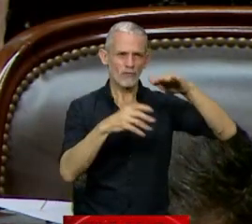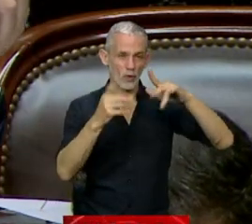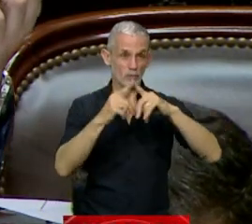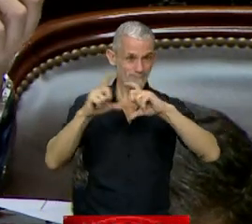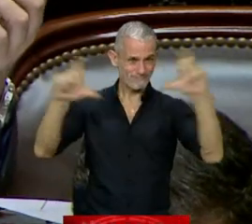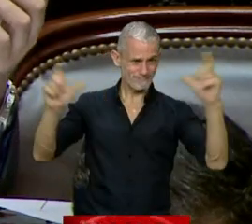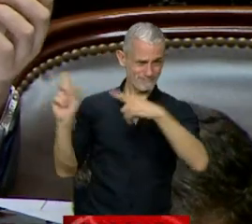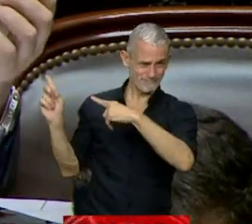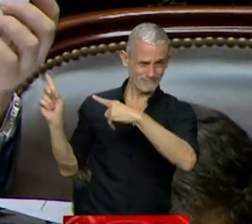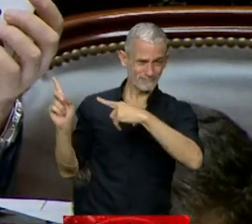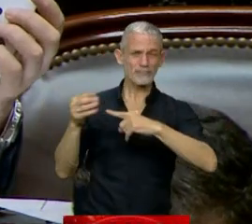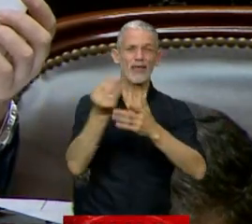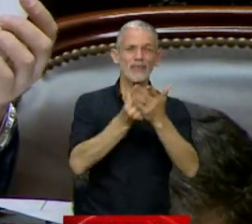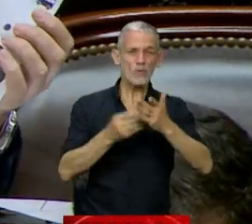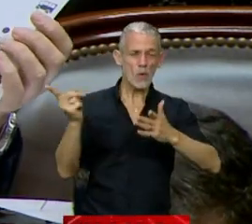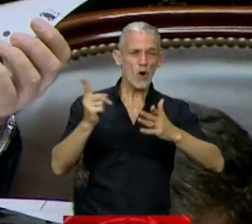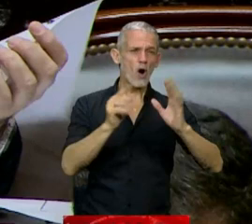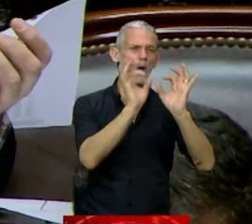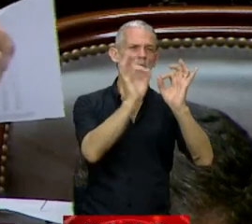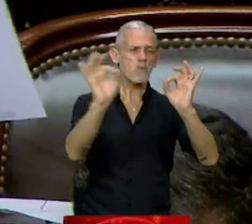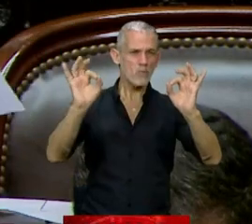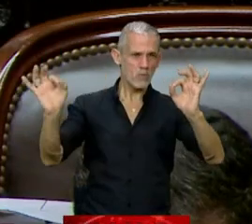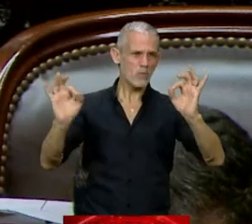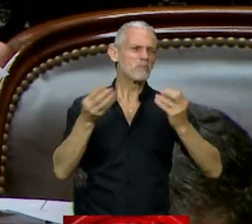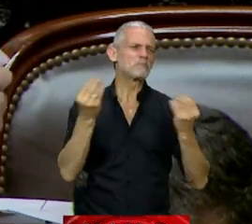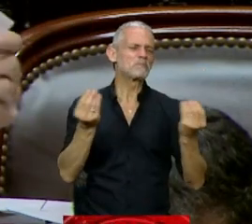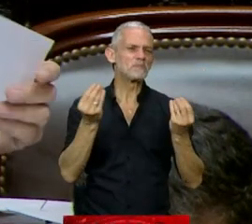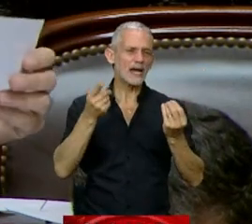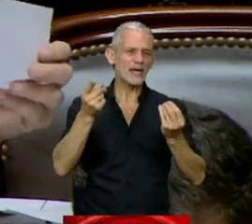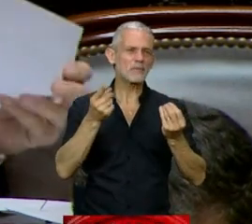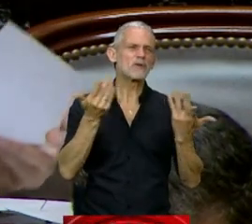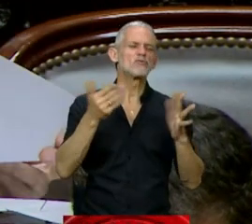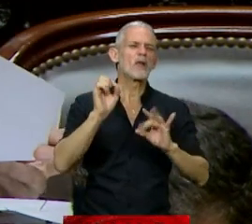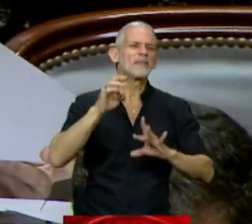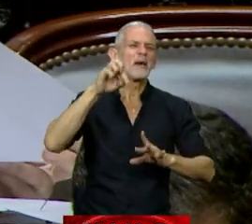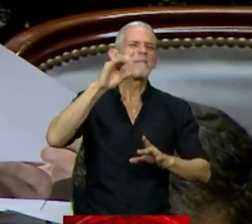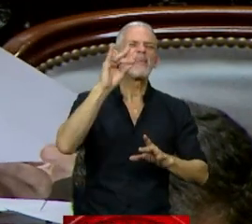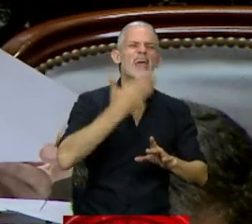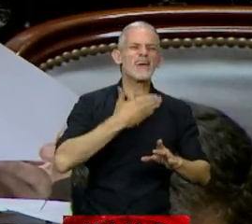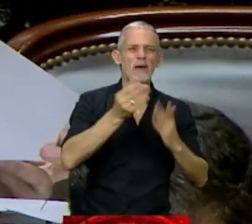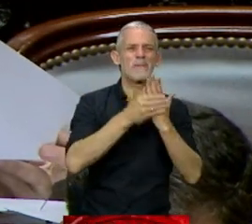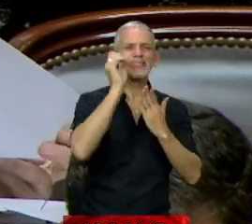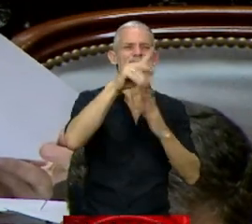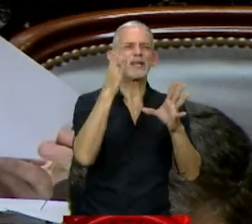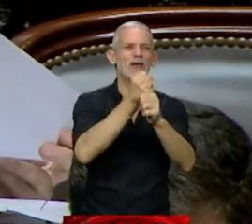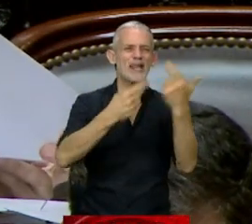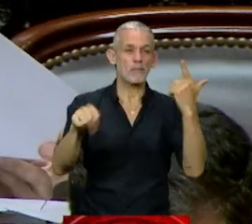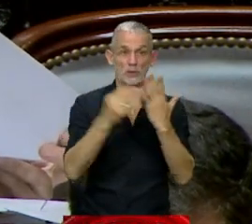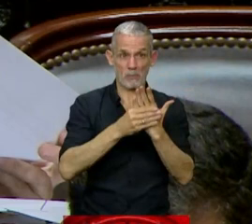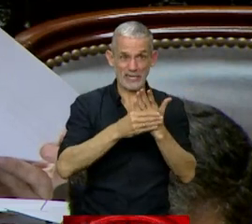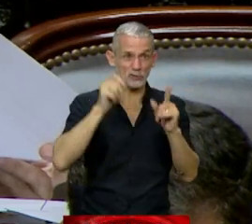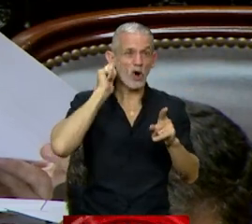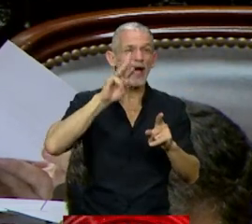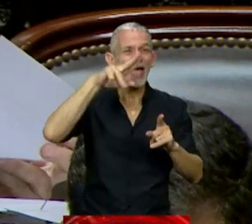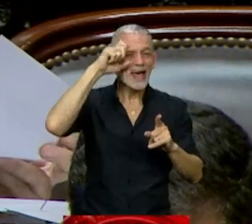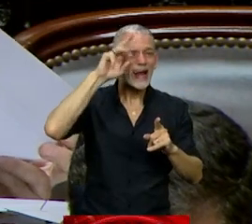En este gráfico, que en realidad lo que hice fue tomar el PDF del Ministerio de Transporte que el ministro Guerrera